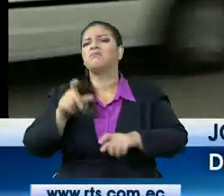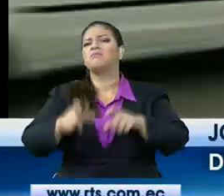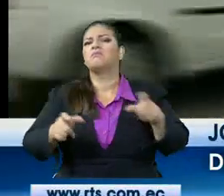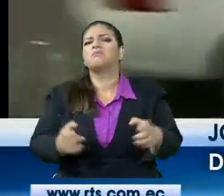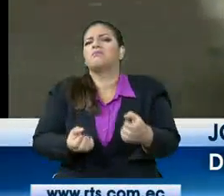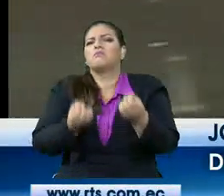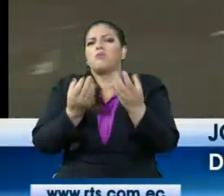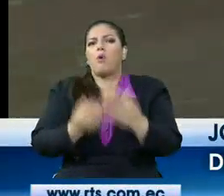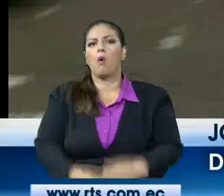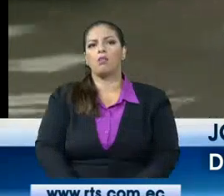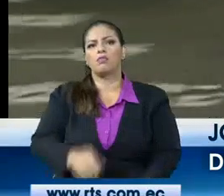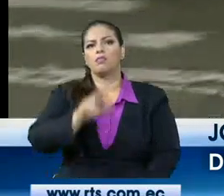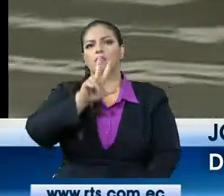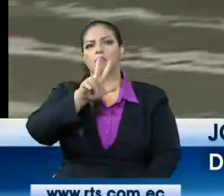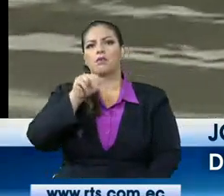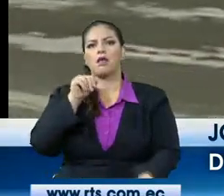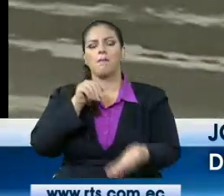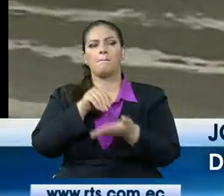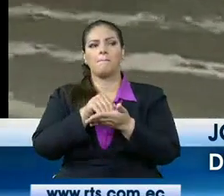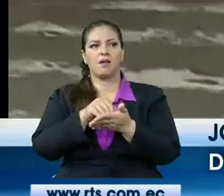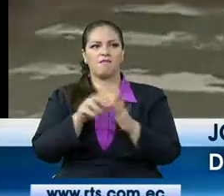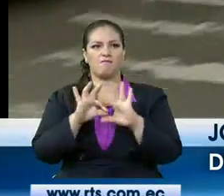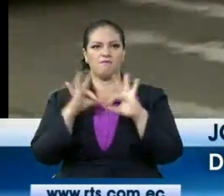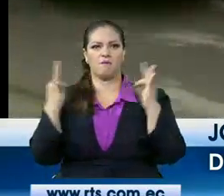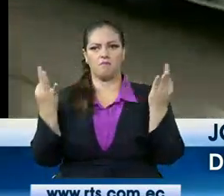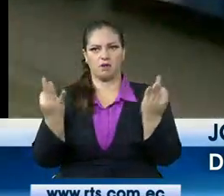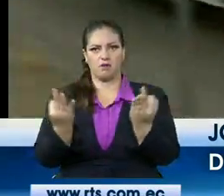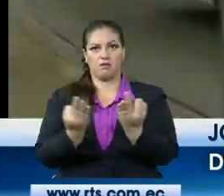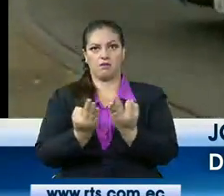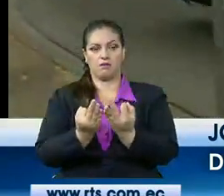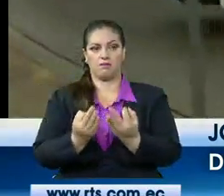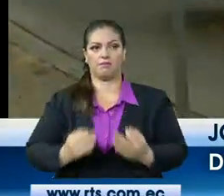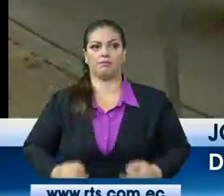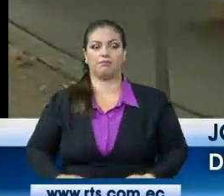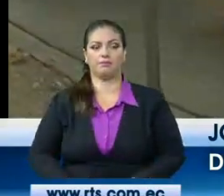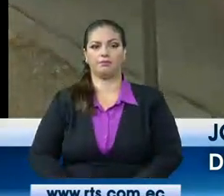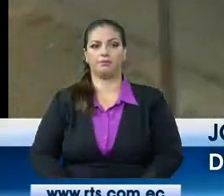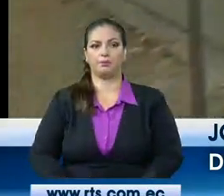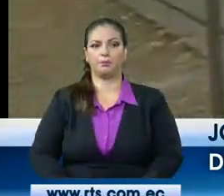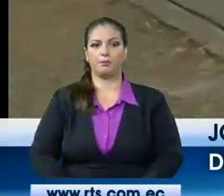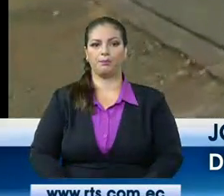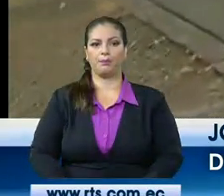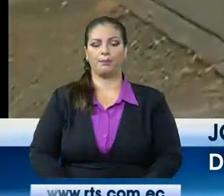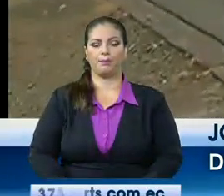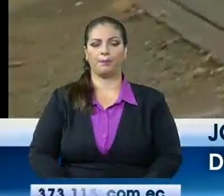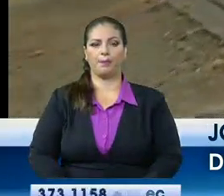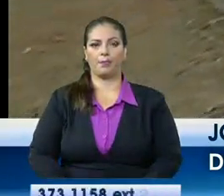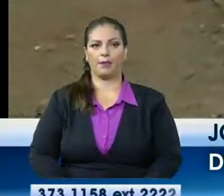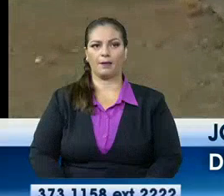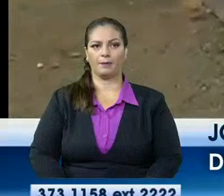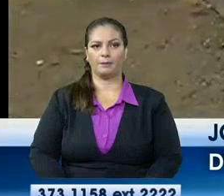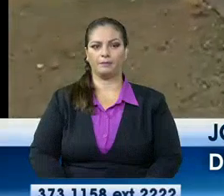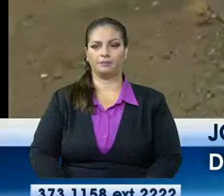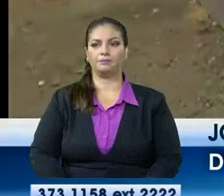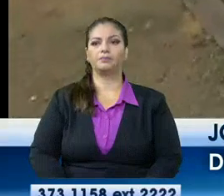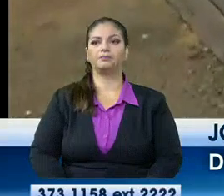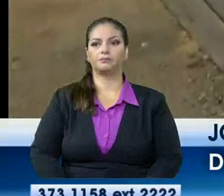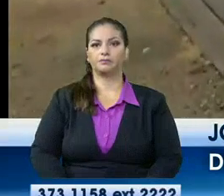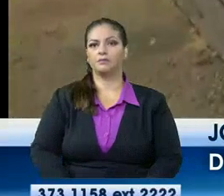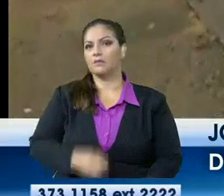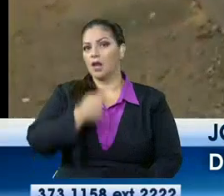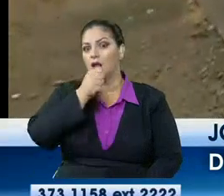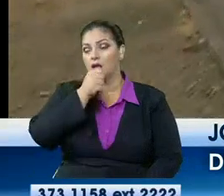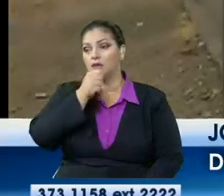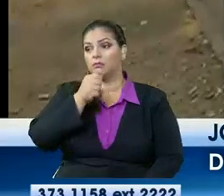Cóndor como Los Álamos. Muchos de estos habitantes se encuentran, como nos han hecho manifestar o como nos han